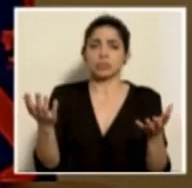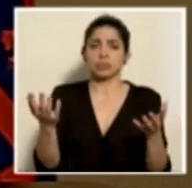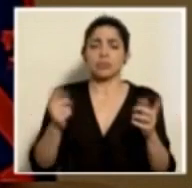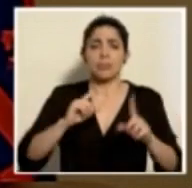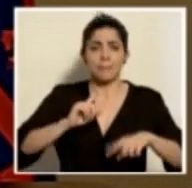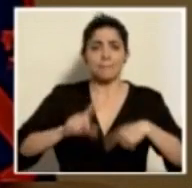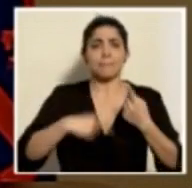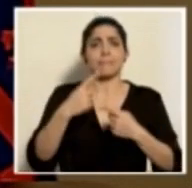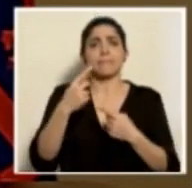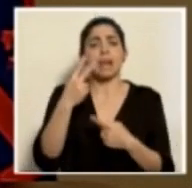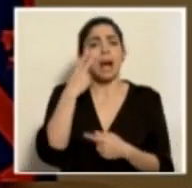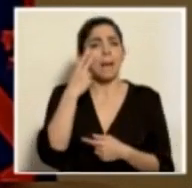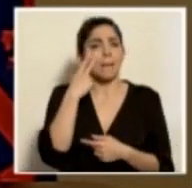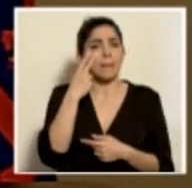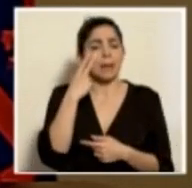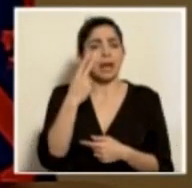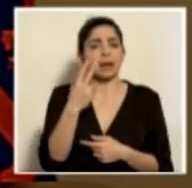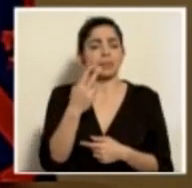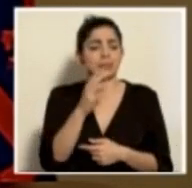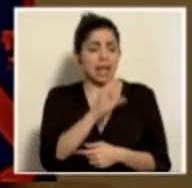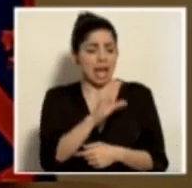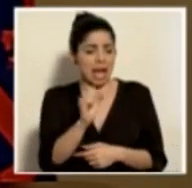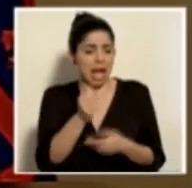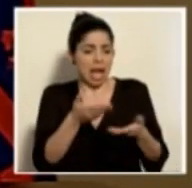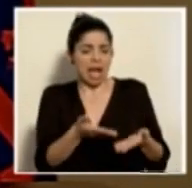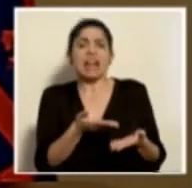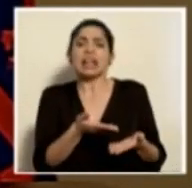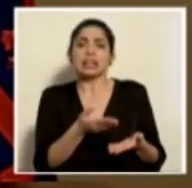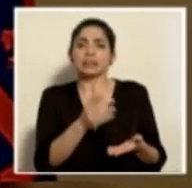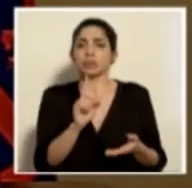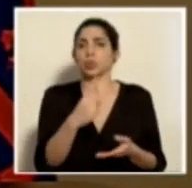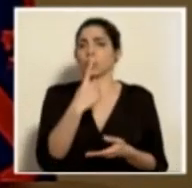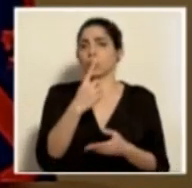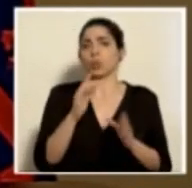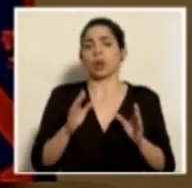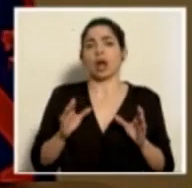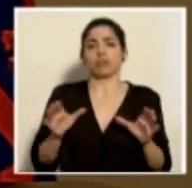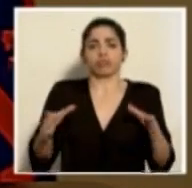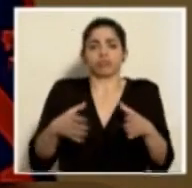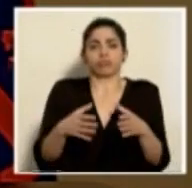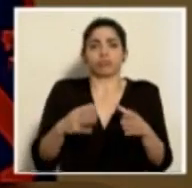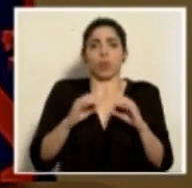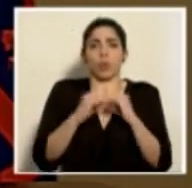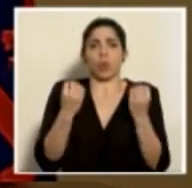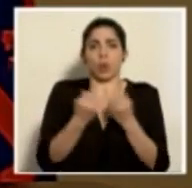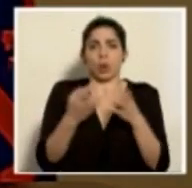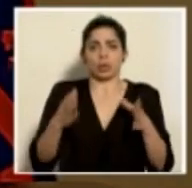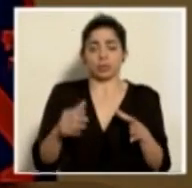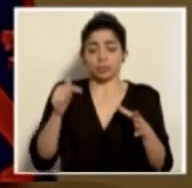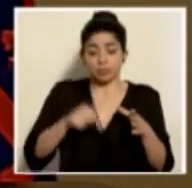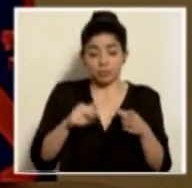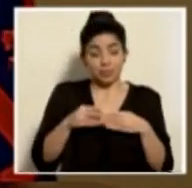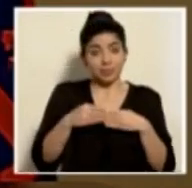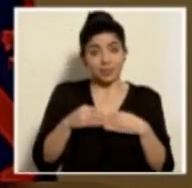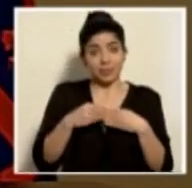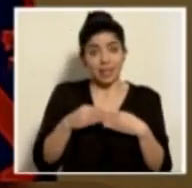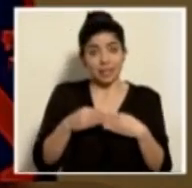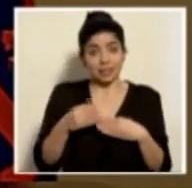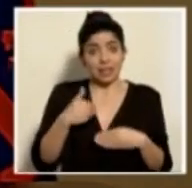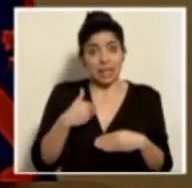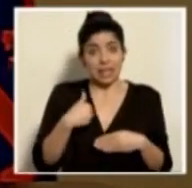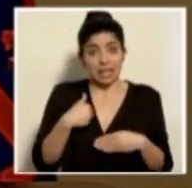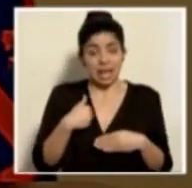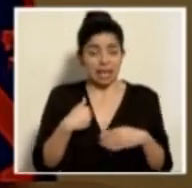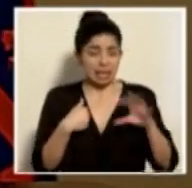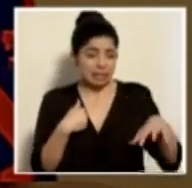íbamos a visualizar la caja como lo que es, una sola caja, y que la flexibilidad que nos daba tener